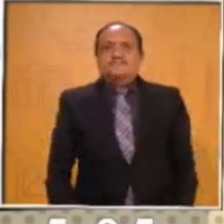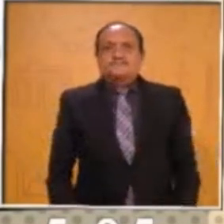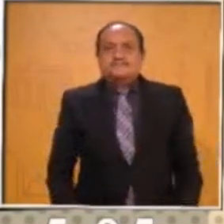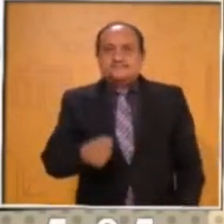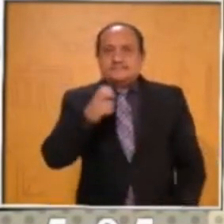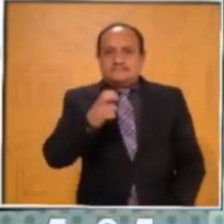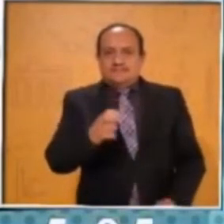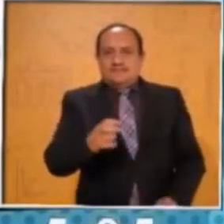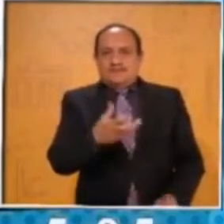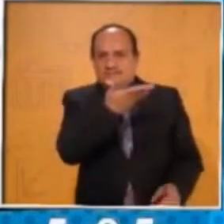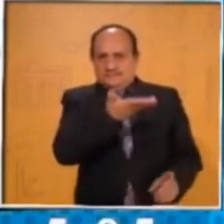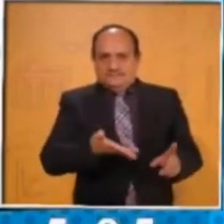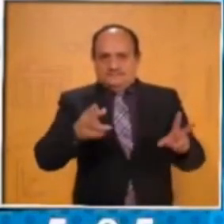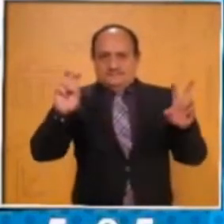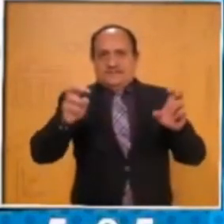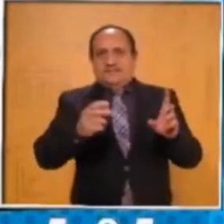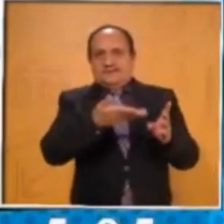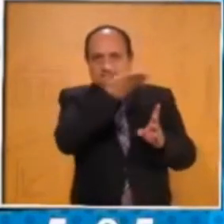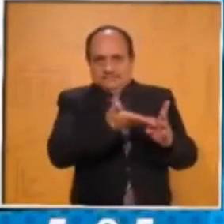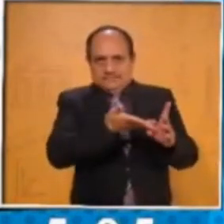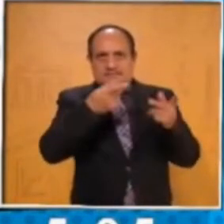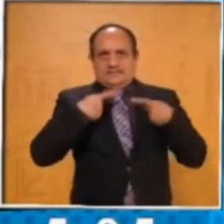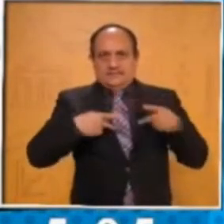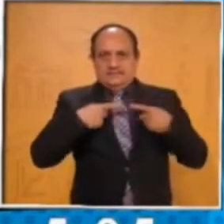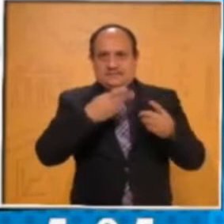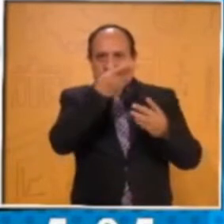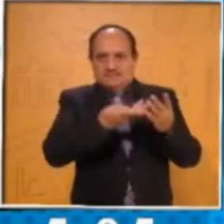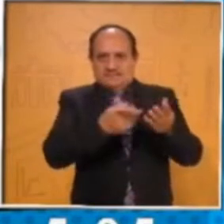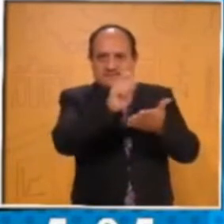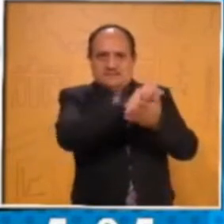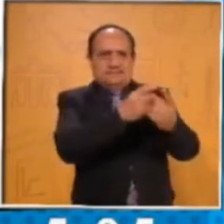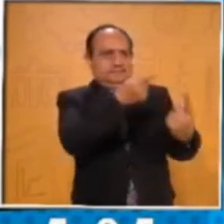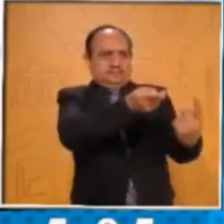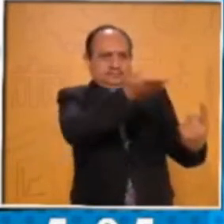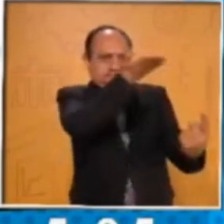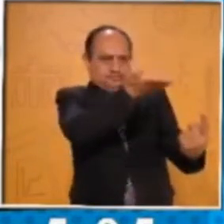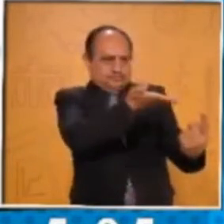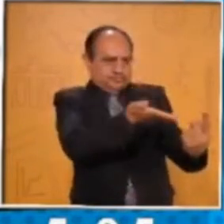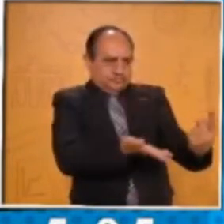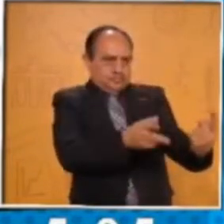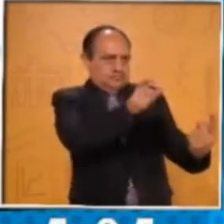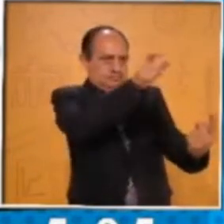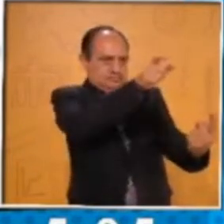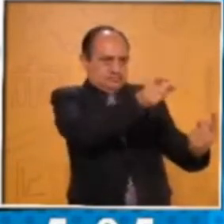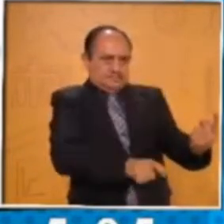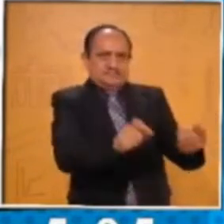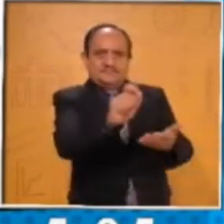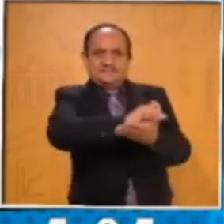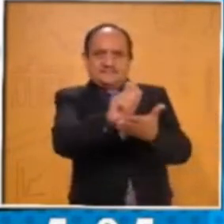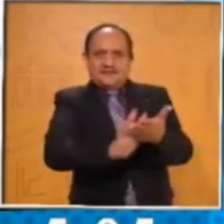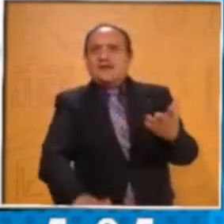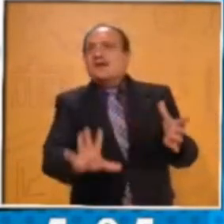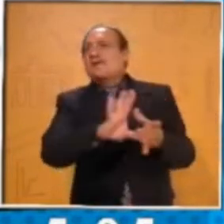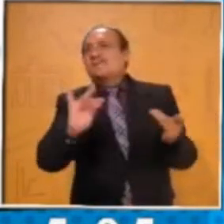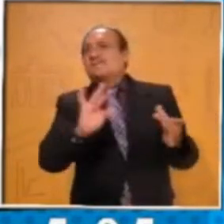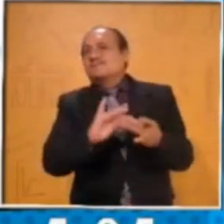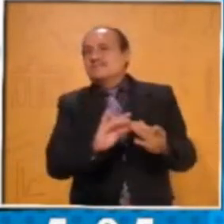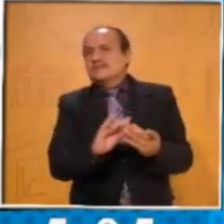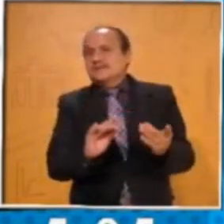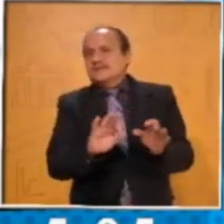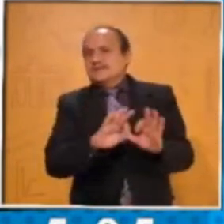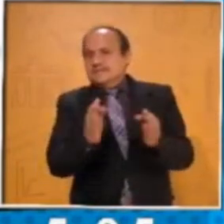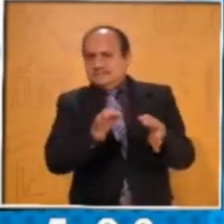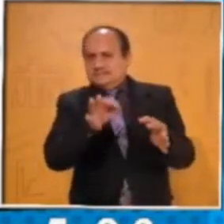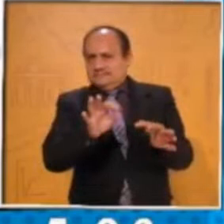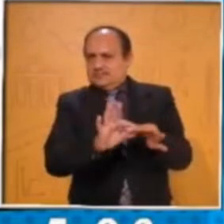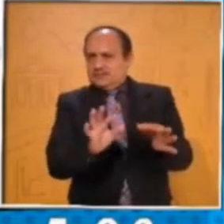Eso es referente a los personajes. Descripción de los personajes. En la descripción es explicar de forma